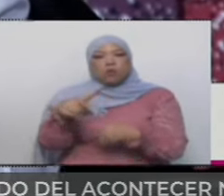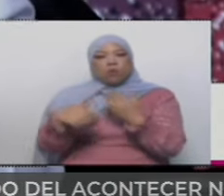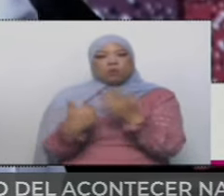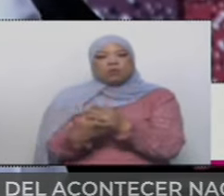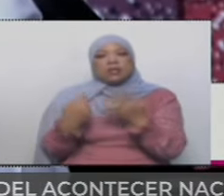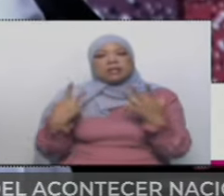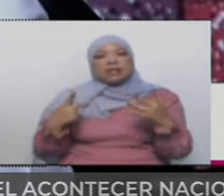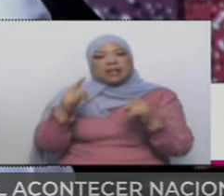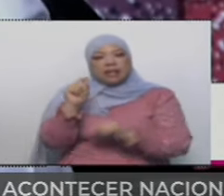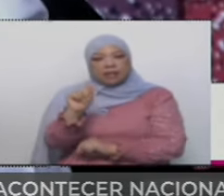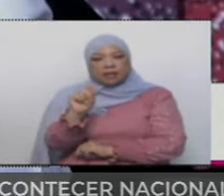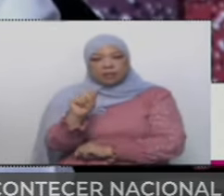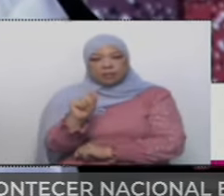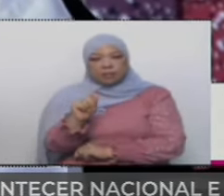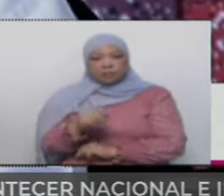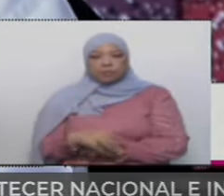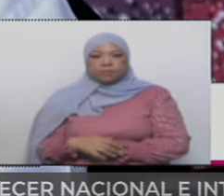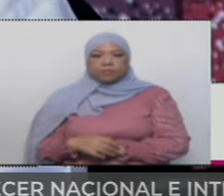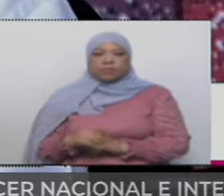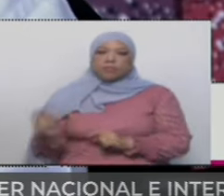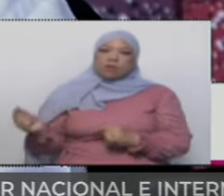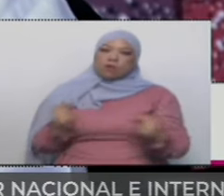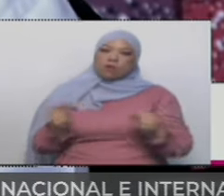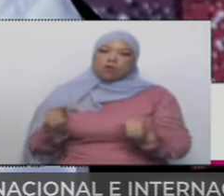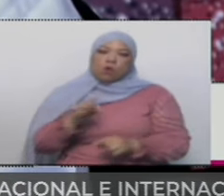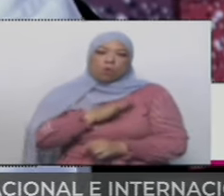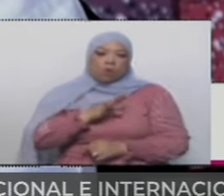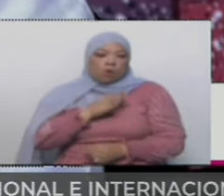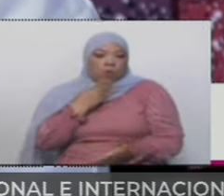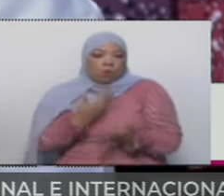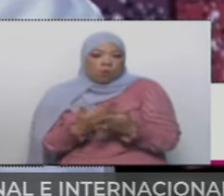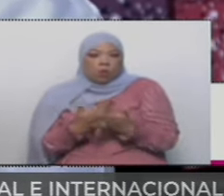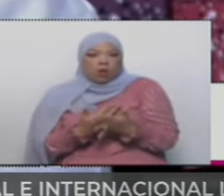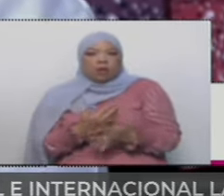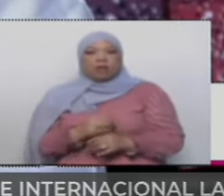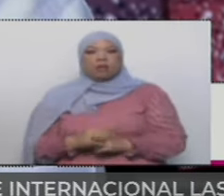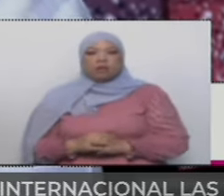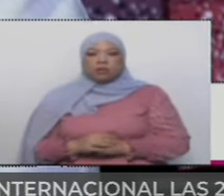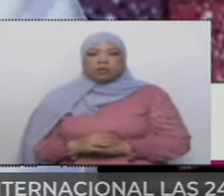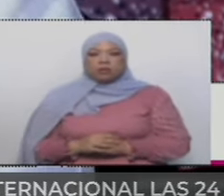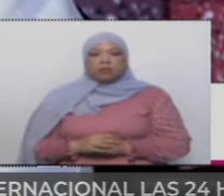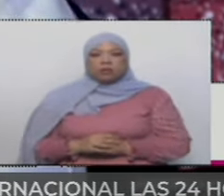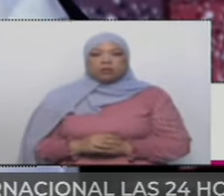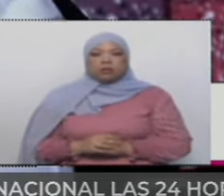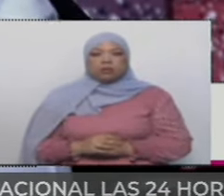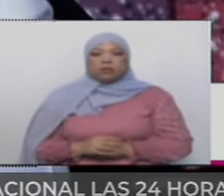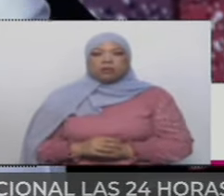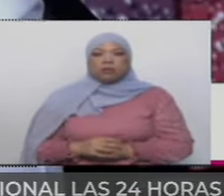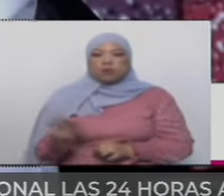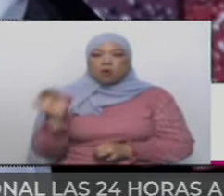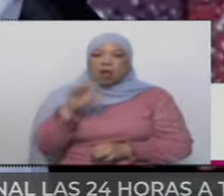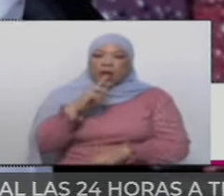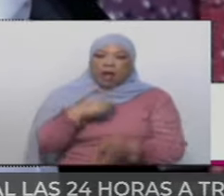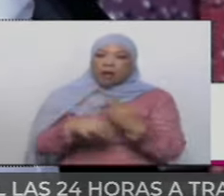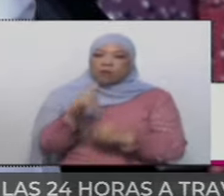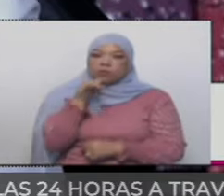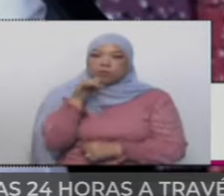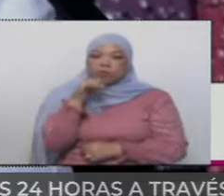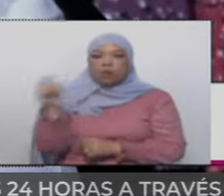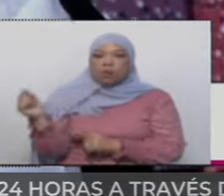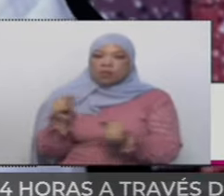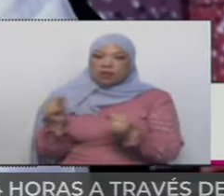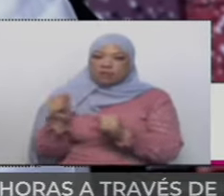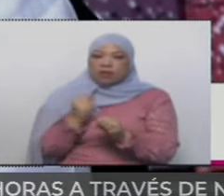siete transformaciones, estamos levantando nuestra propuesta, pero una propuesta que no quede solamente en un